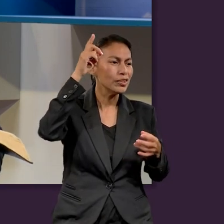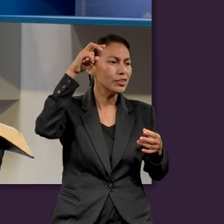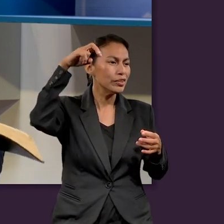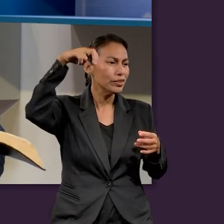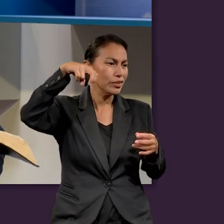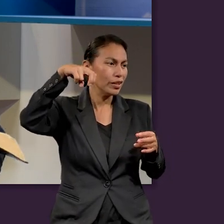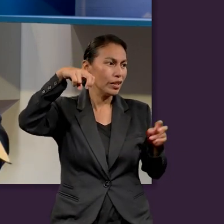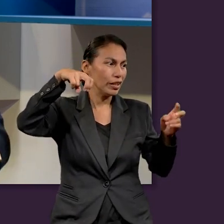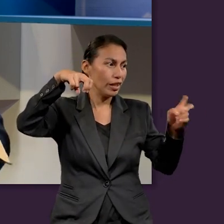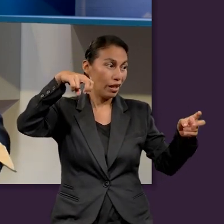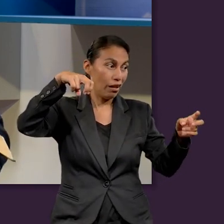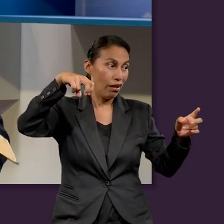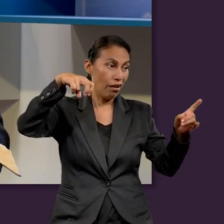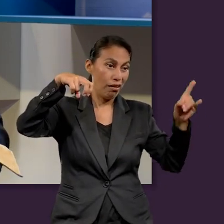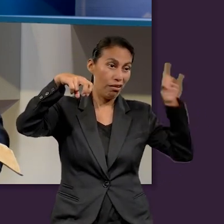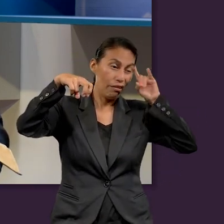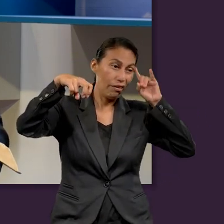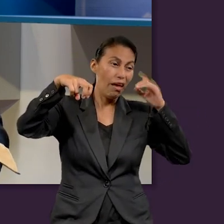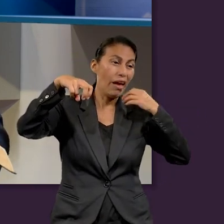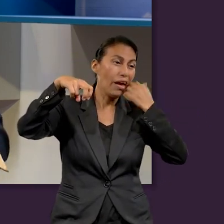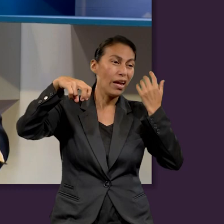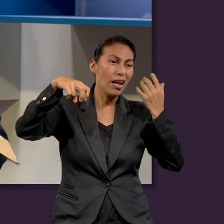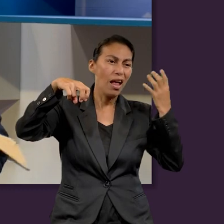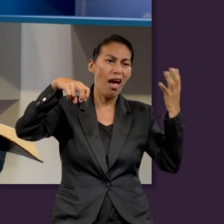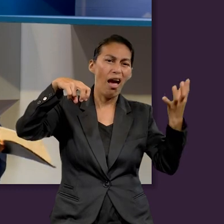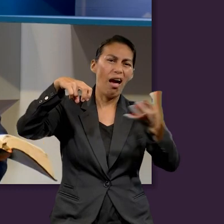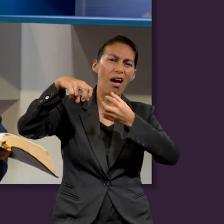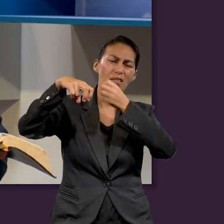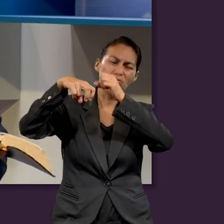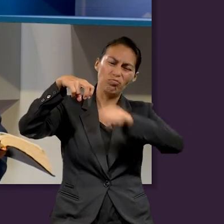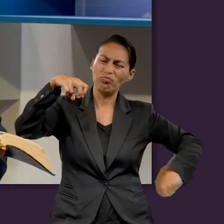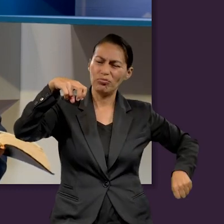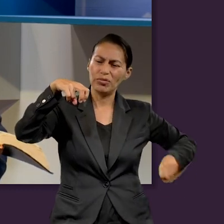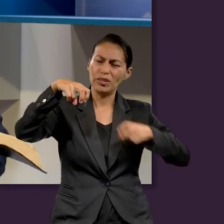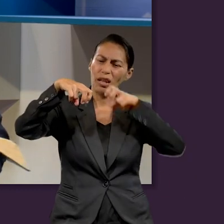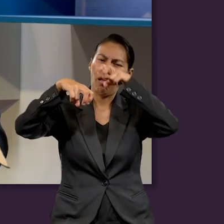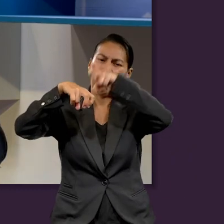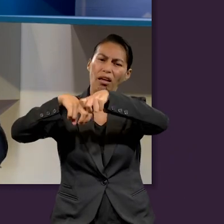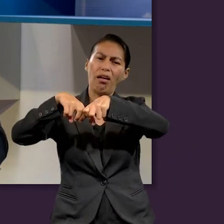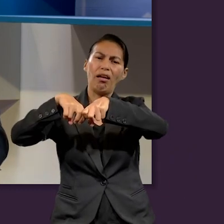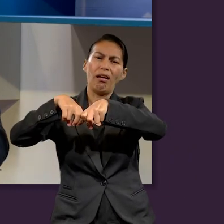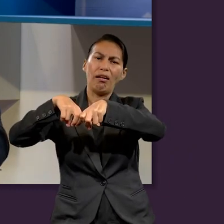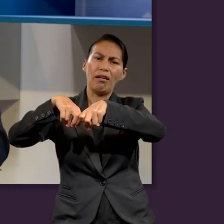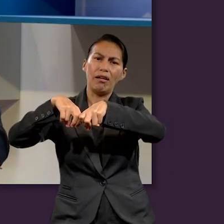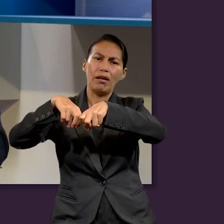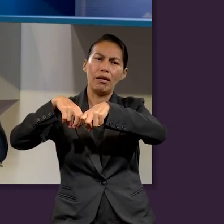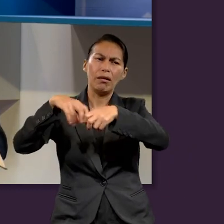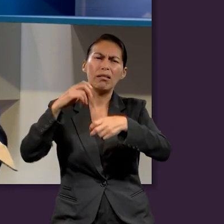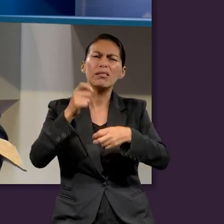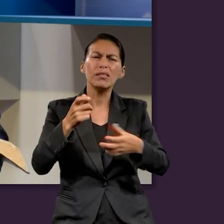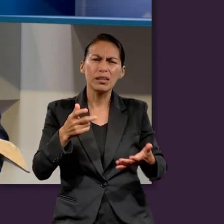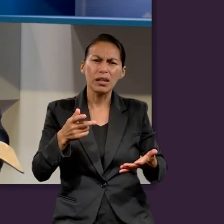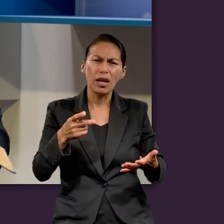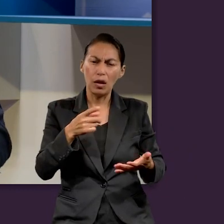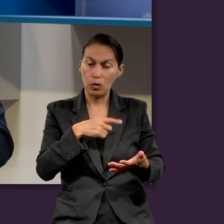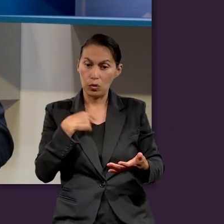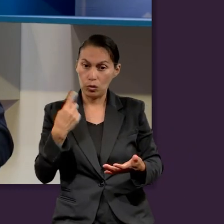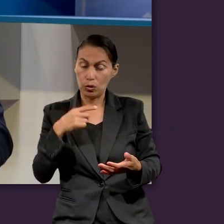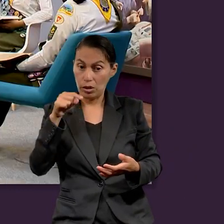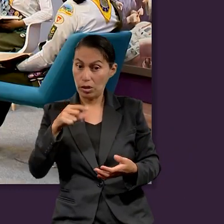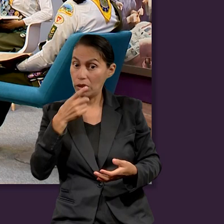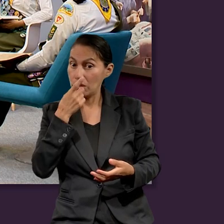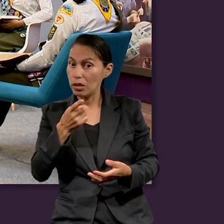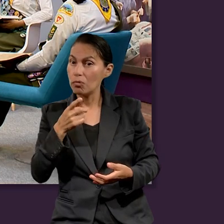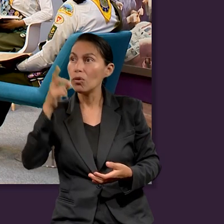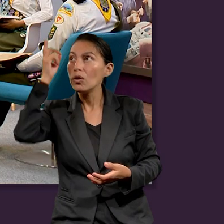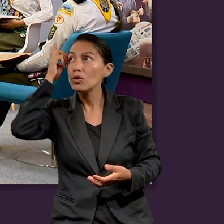puede ser usurpar o tomar el lugar de sin la autoridad es decir si nosotros decimos que